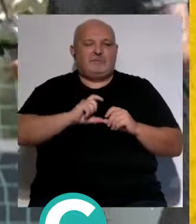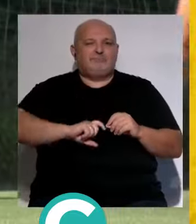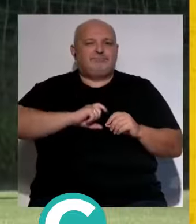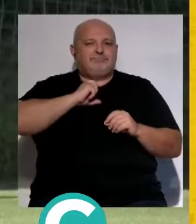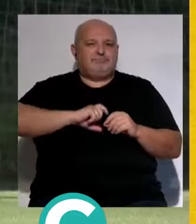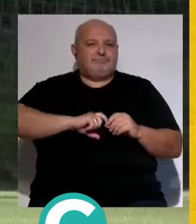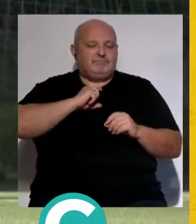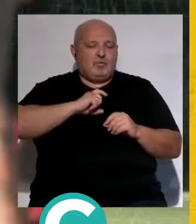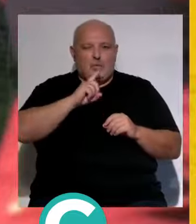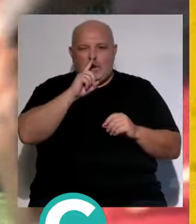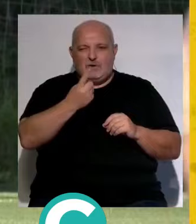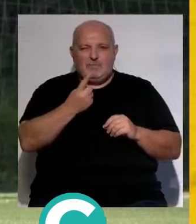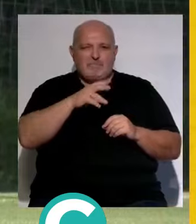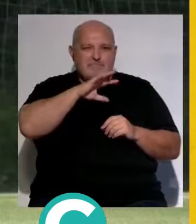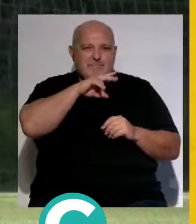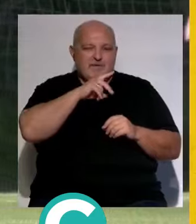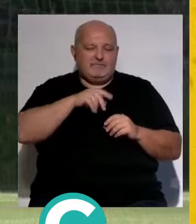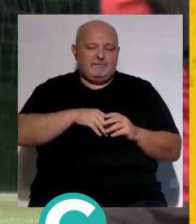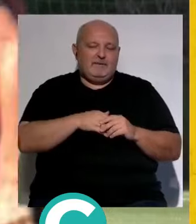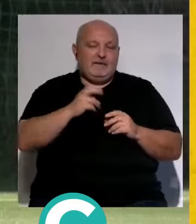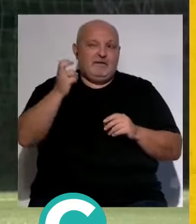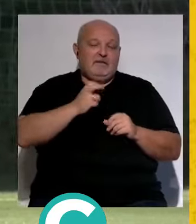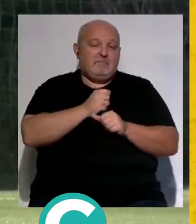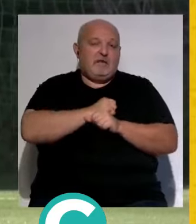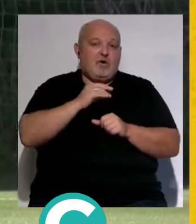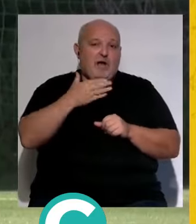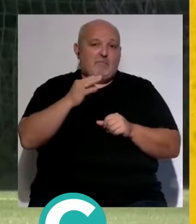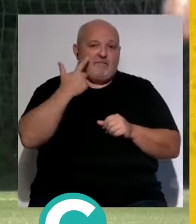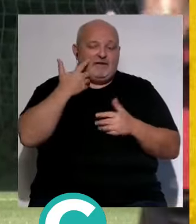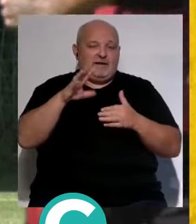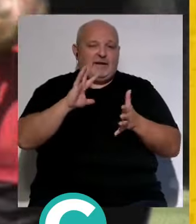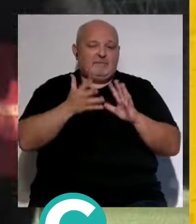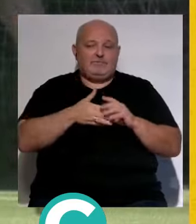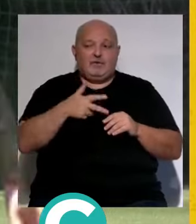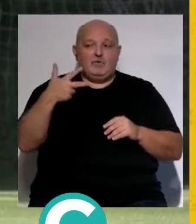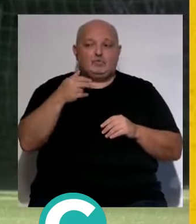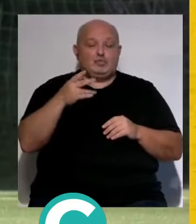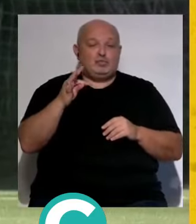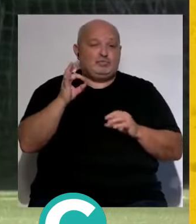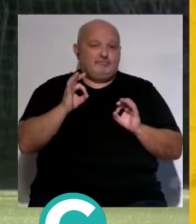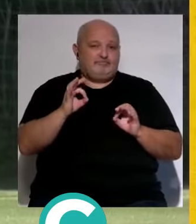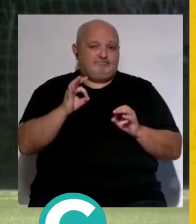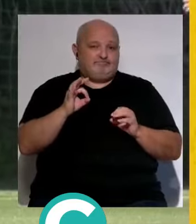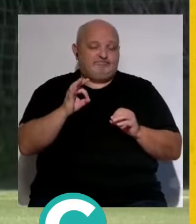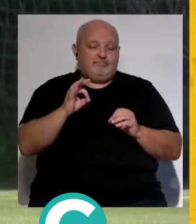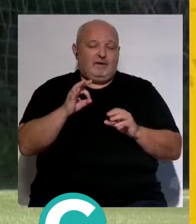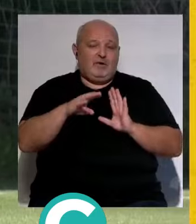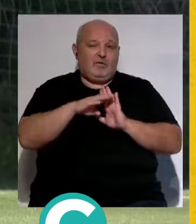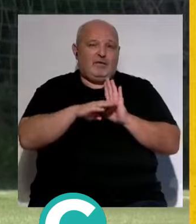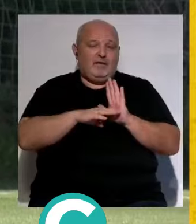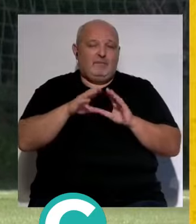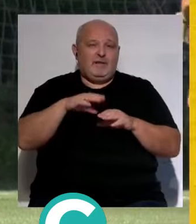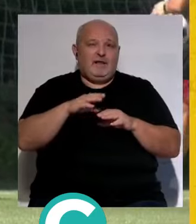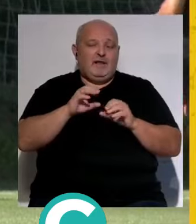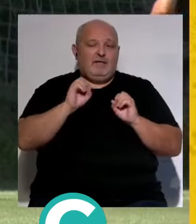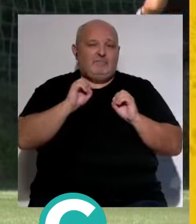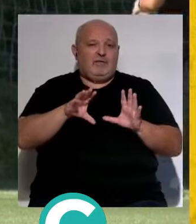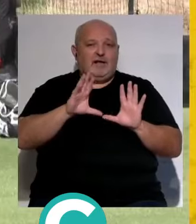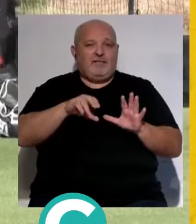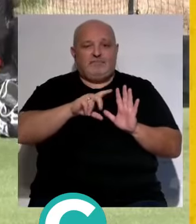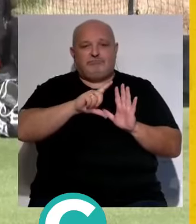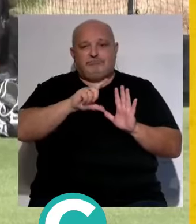de un año muy malo. Y que venga con ganas, claro. Y que venga con ganas. Está claro. Y Víctor Chus, que ya sabemos que bueno, las condiciones que tiene para abandonar el